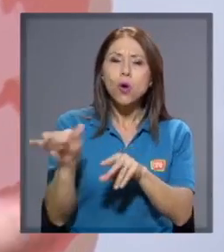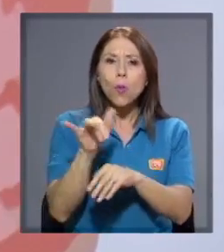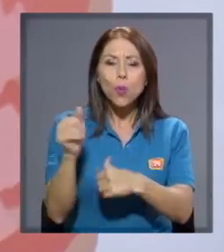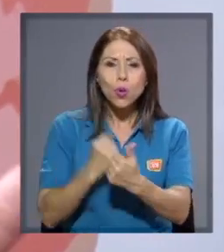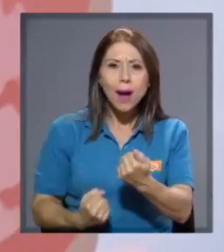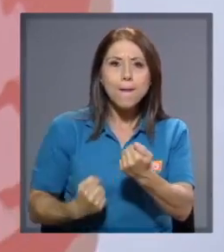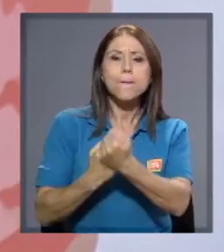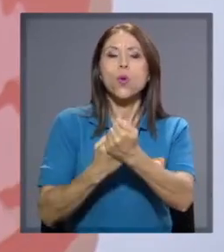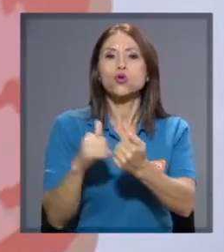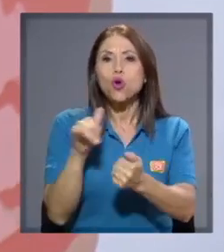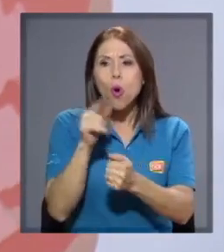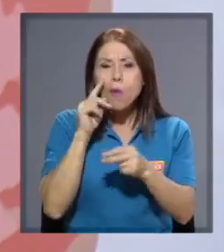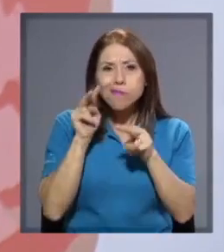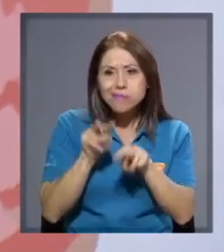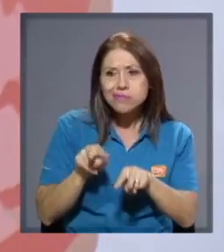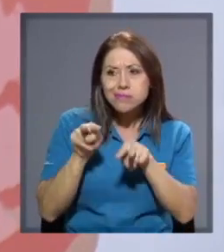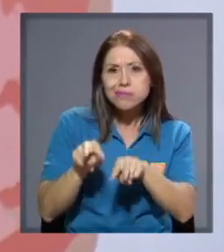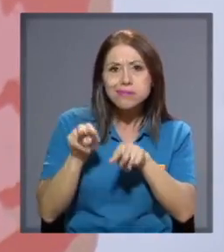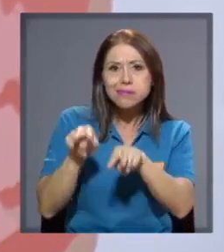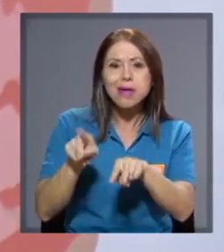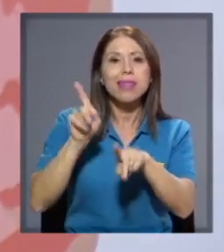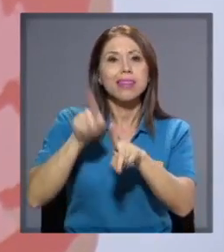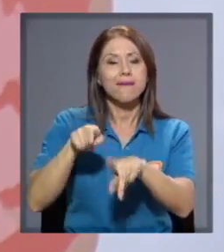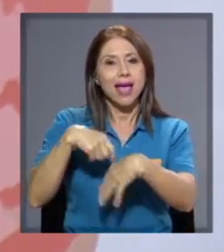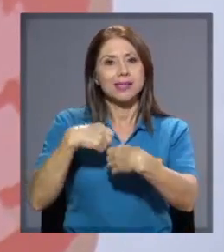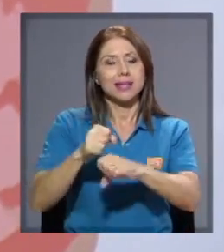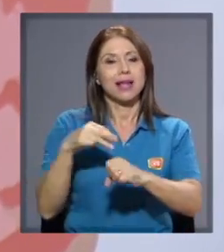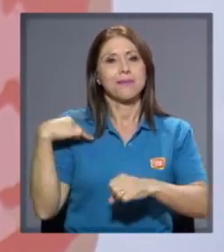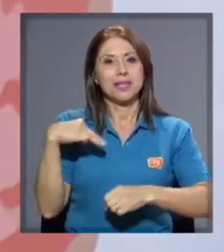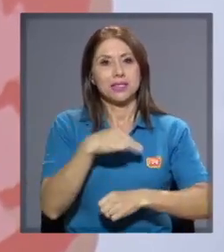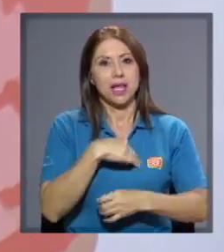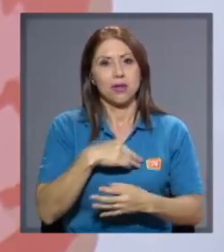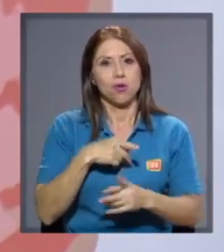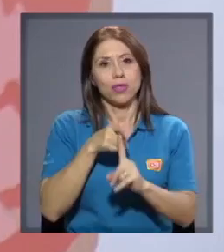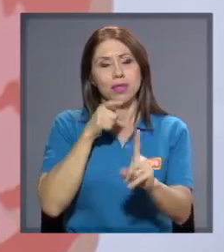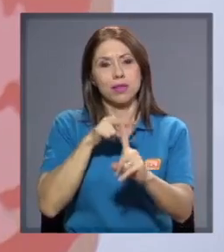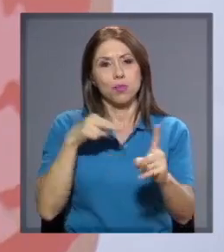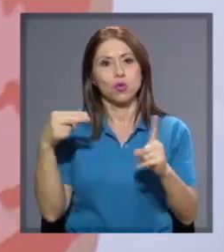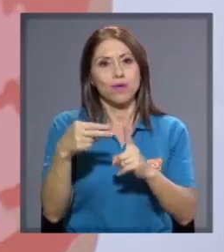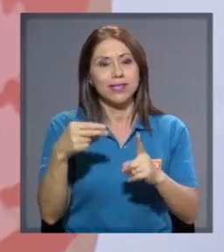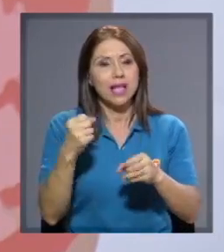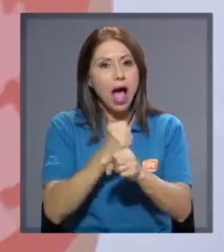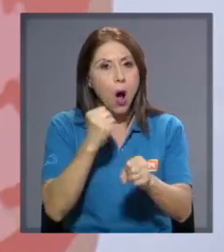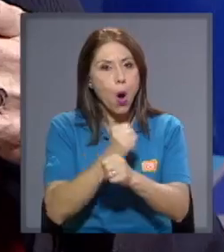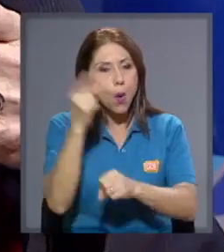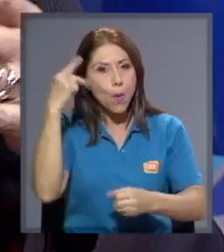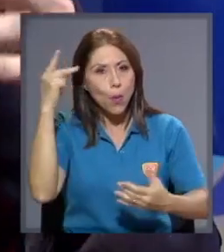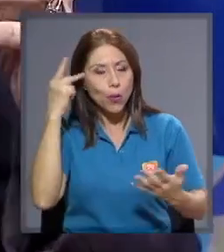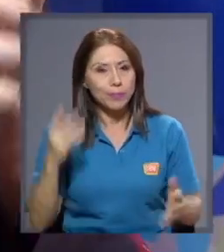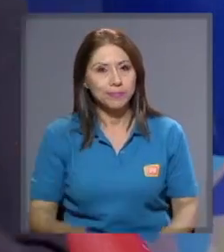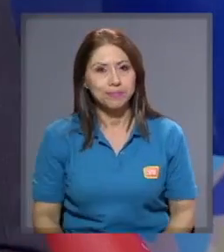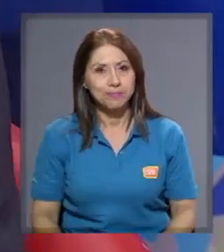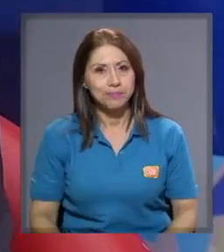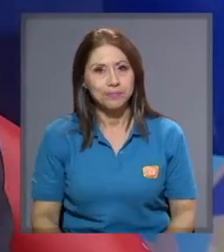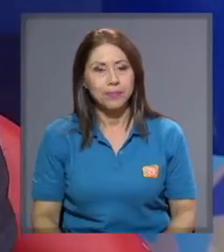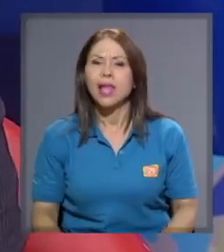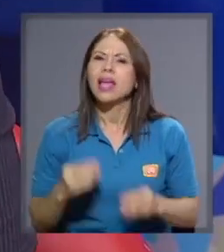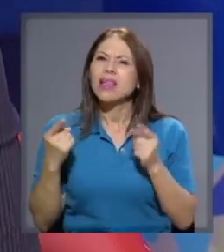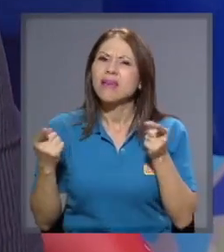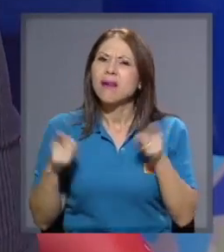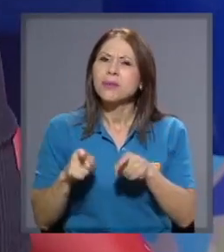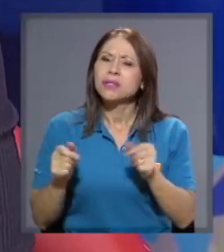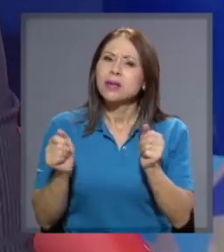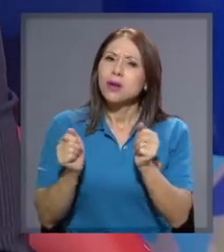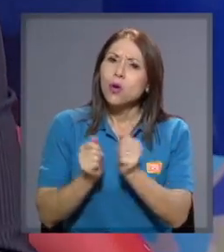un seguimiento que pues debe dar el ministerio desde el punto de vista pues operativo político este que va a pasar